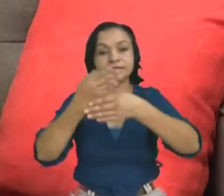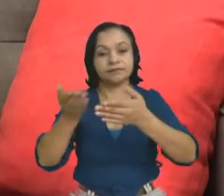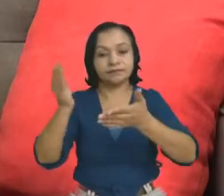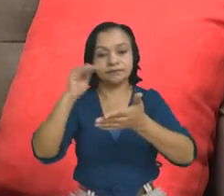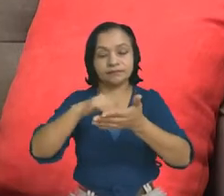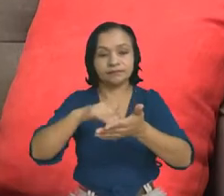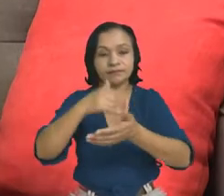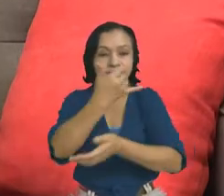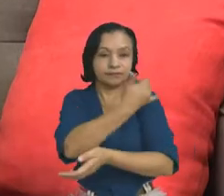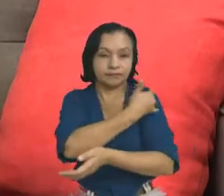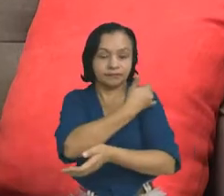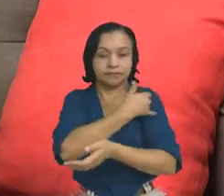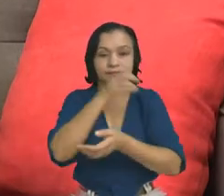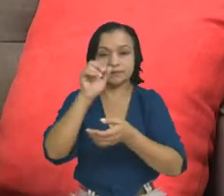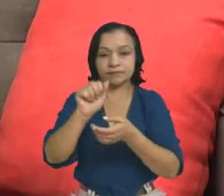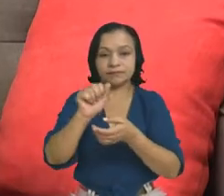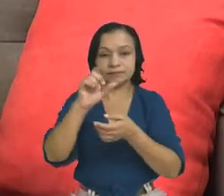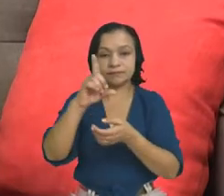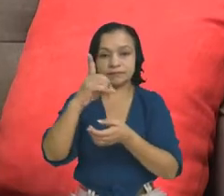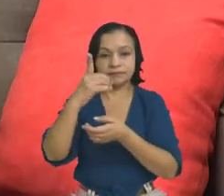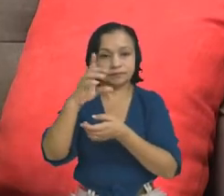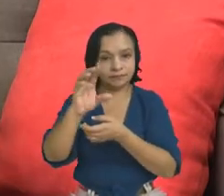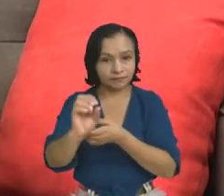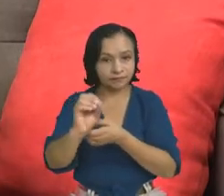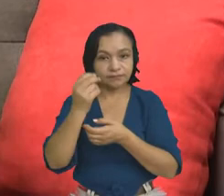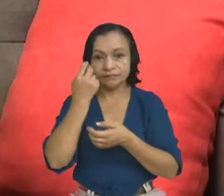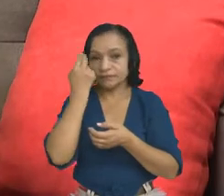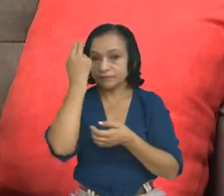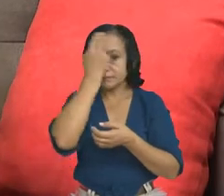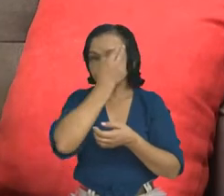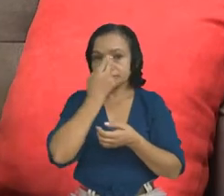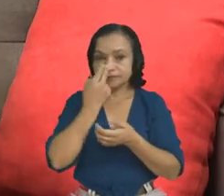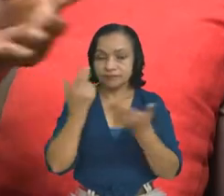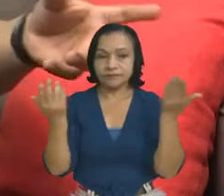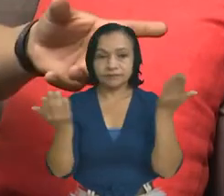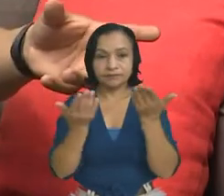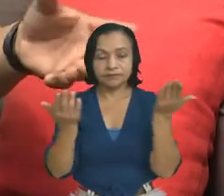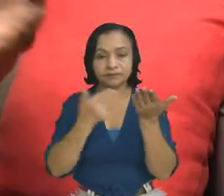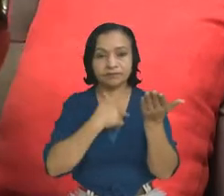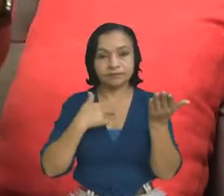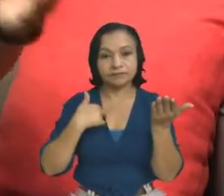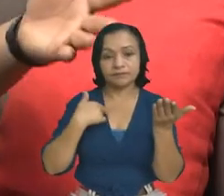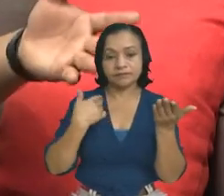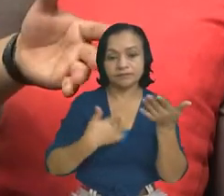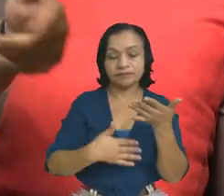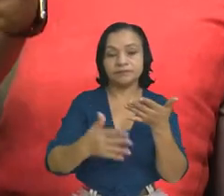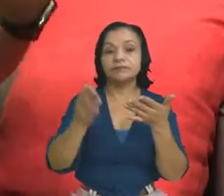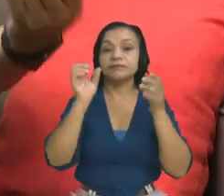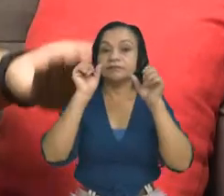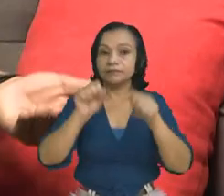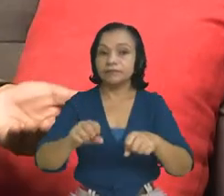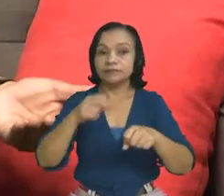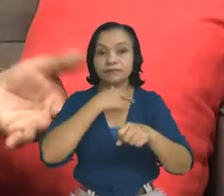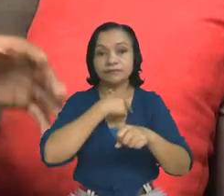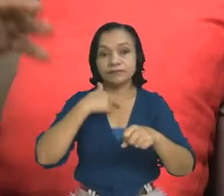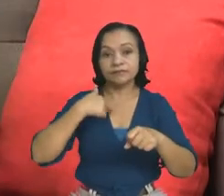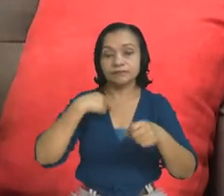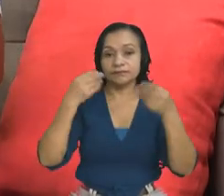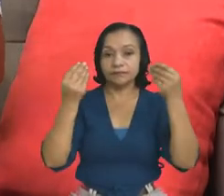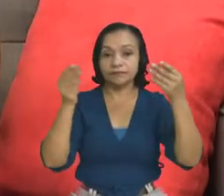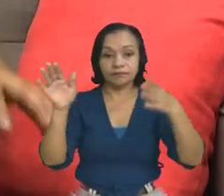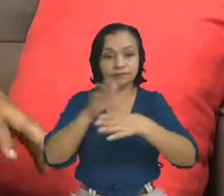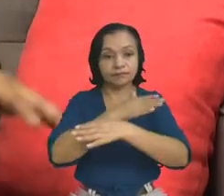Aldo Chavarría? Una pregunta, pues, que pareciese bastante obvia, porque también, y válido mencionar, se han generado muchas